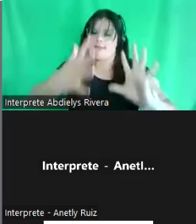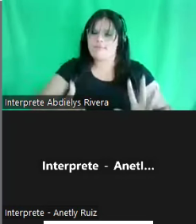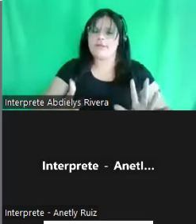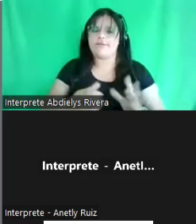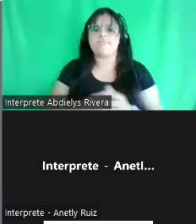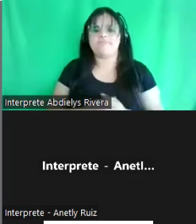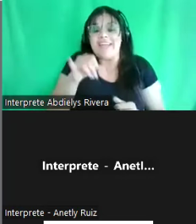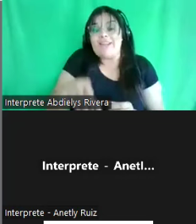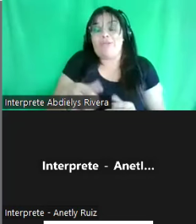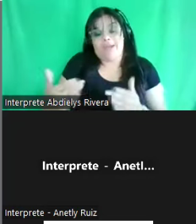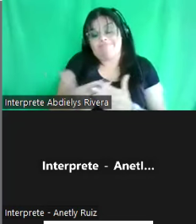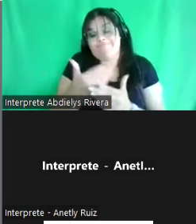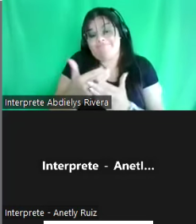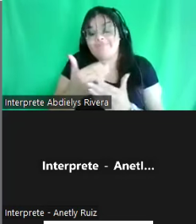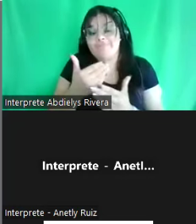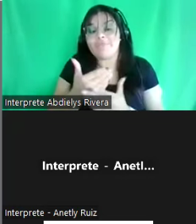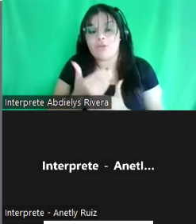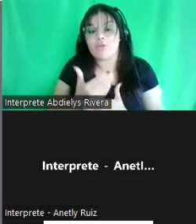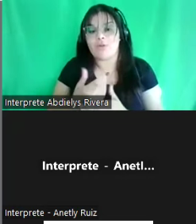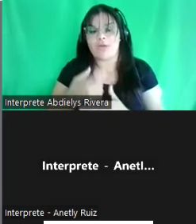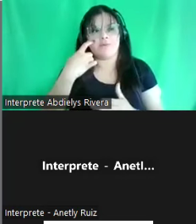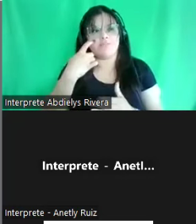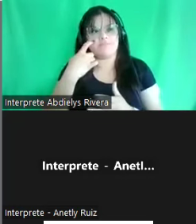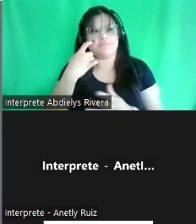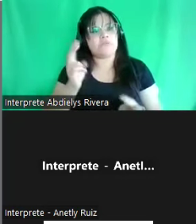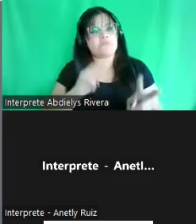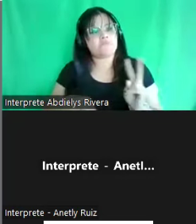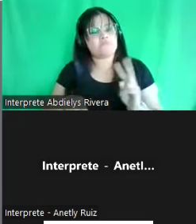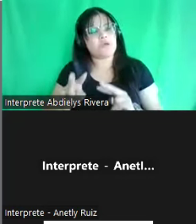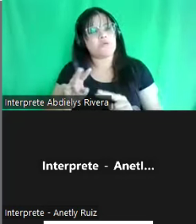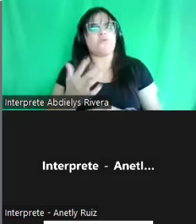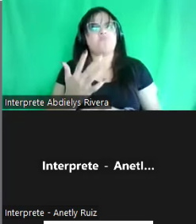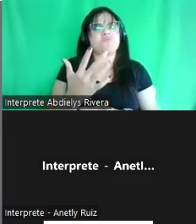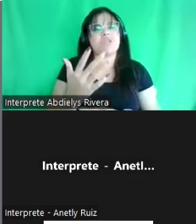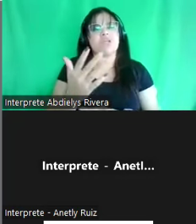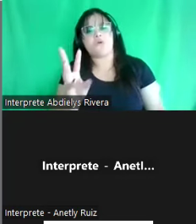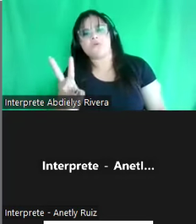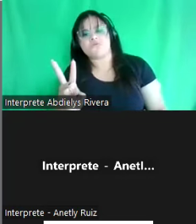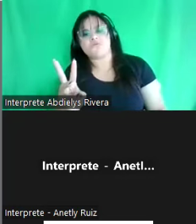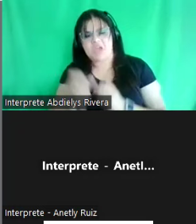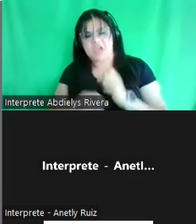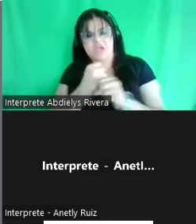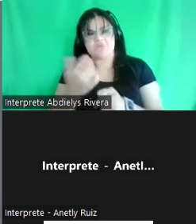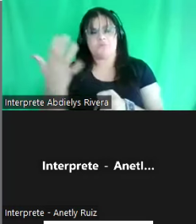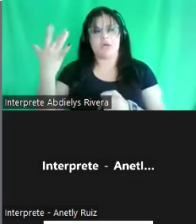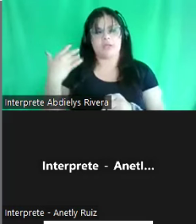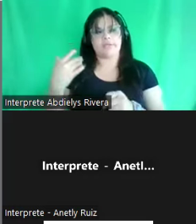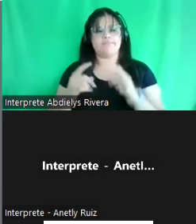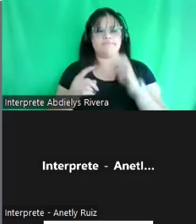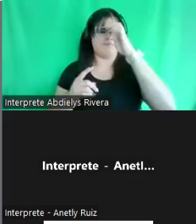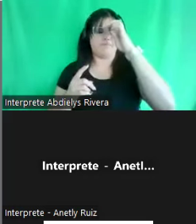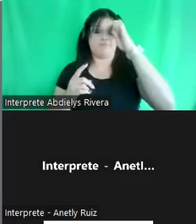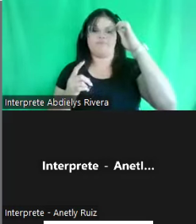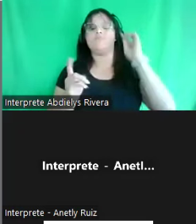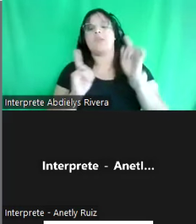algo nuevo, ¿verdad? Esto es algo que lo hemos observado entre 5 a 6 años Pero ahora, ¿verdad? Cuando se